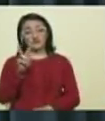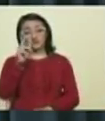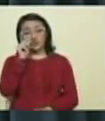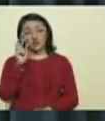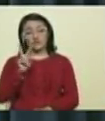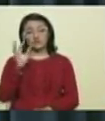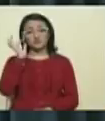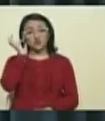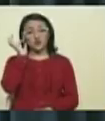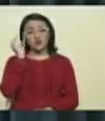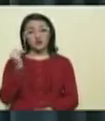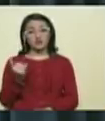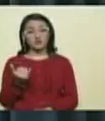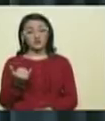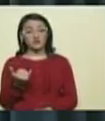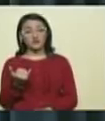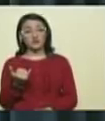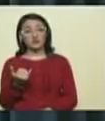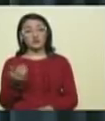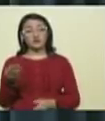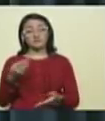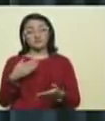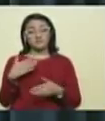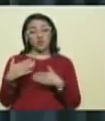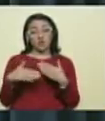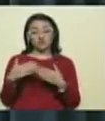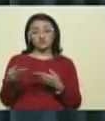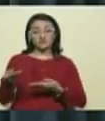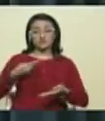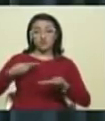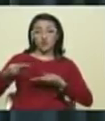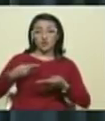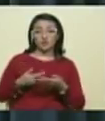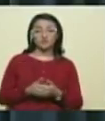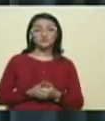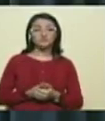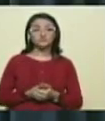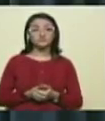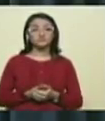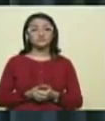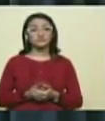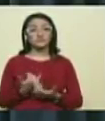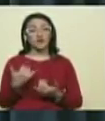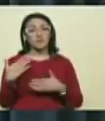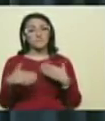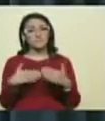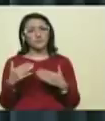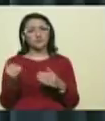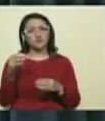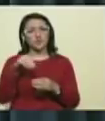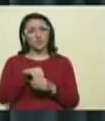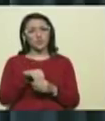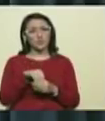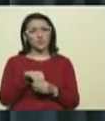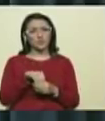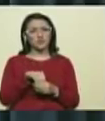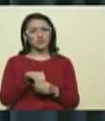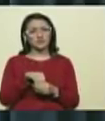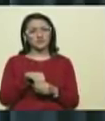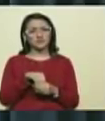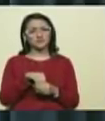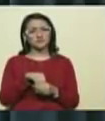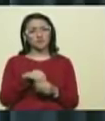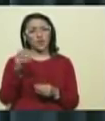venezolanos, que han recibido beneficios procesales, que además pasaron por un proceso que incluye